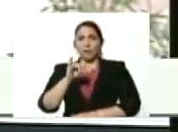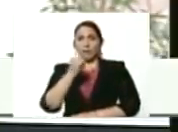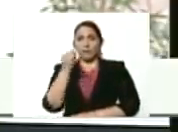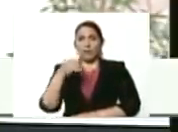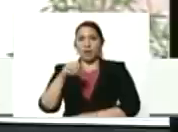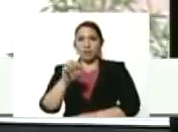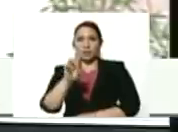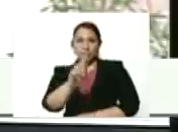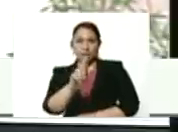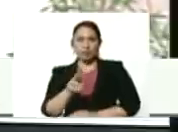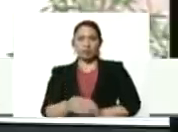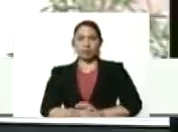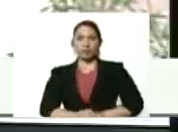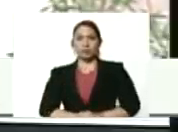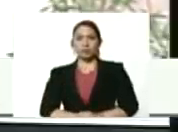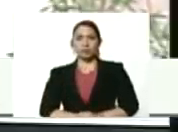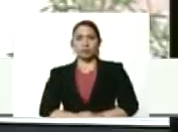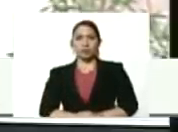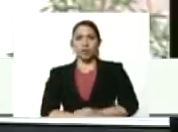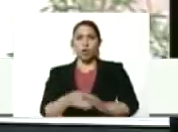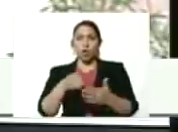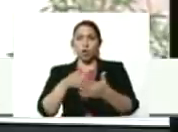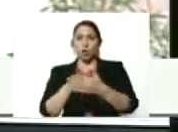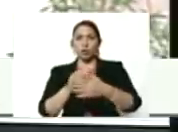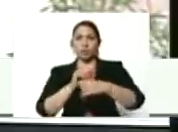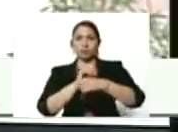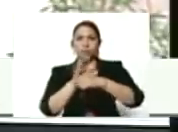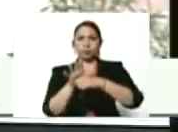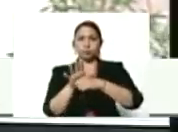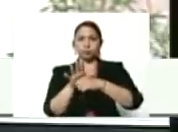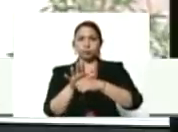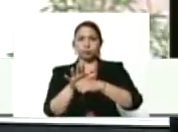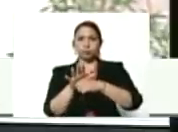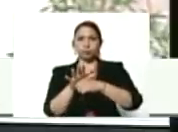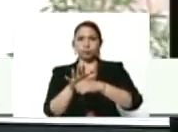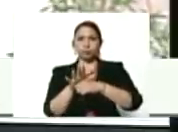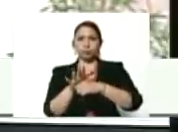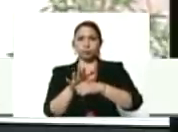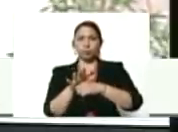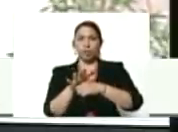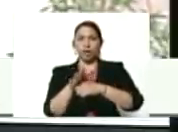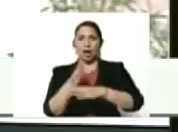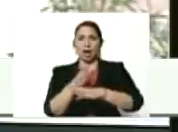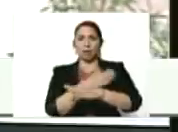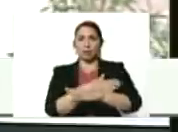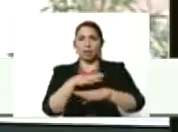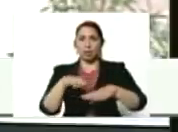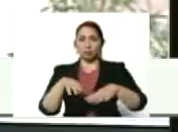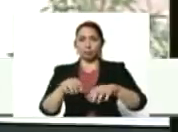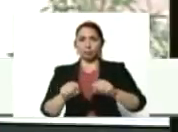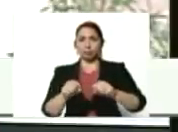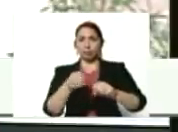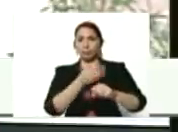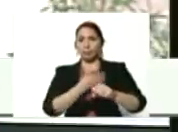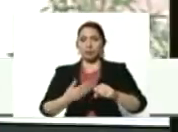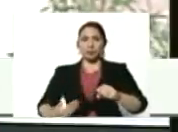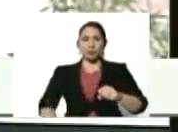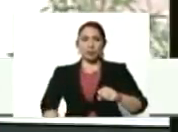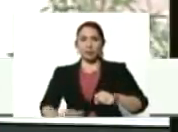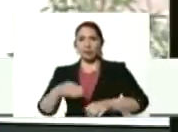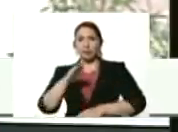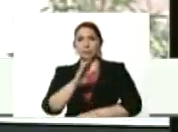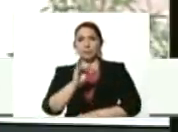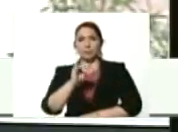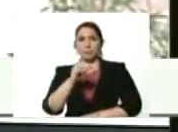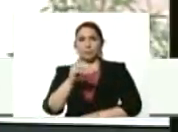BioNTech contra el coronavirus antes de la toma de posesión del presidente de Estados Unidos, Joe Biden,